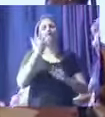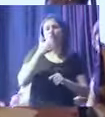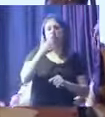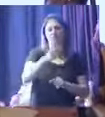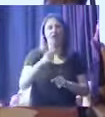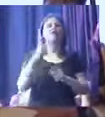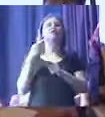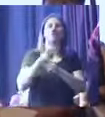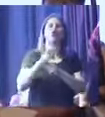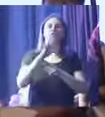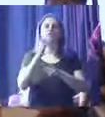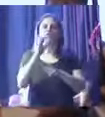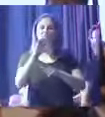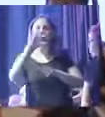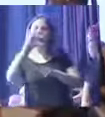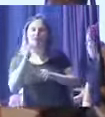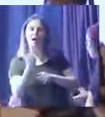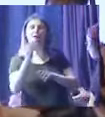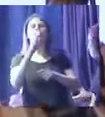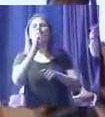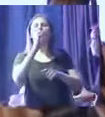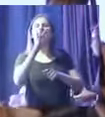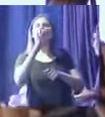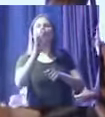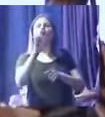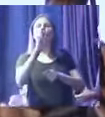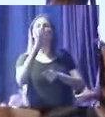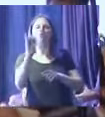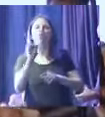del Pitufo Lombardo y de la Catalina.